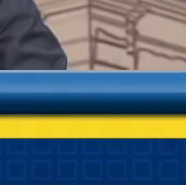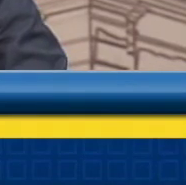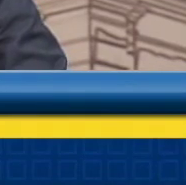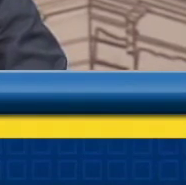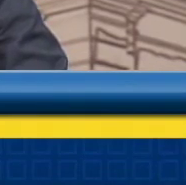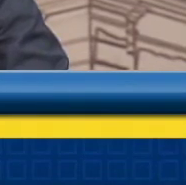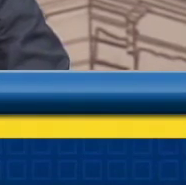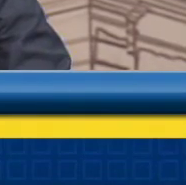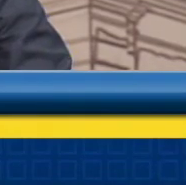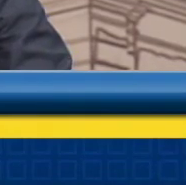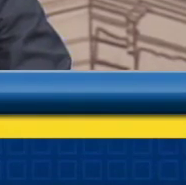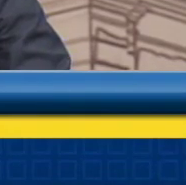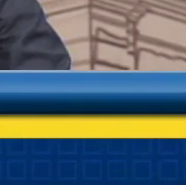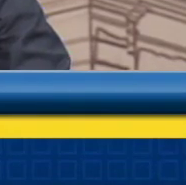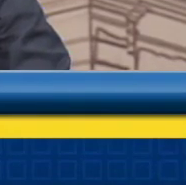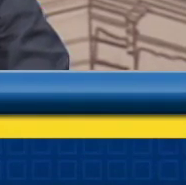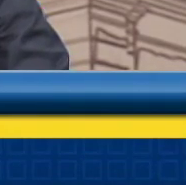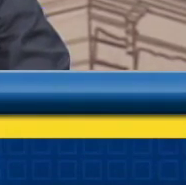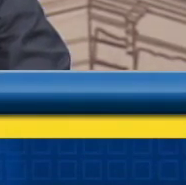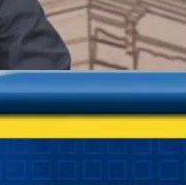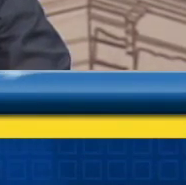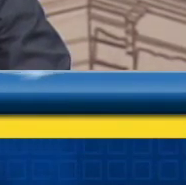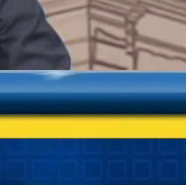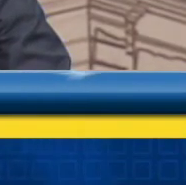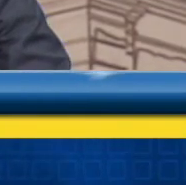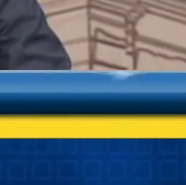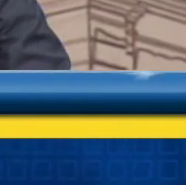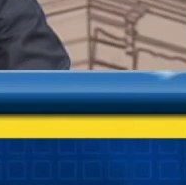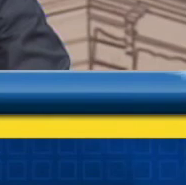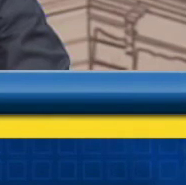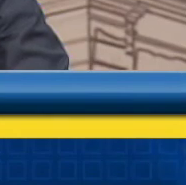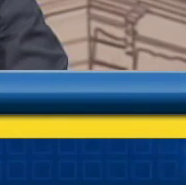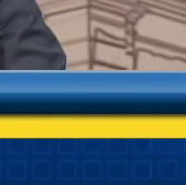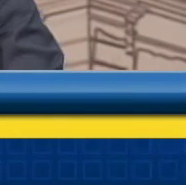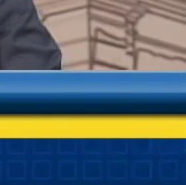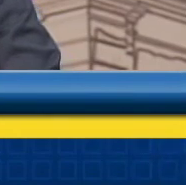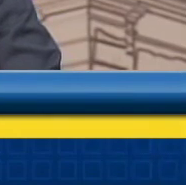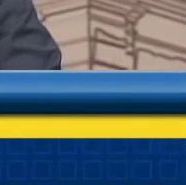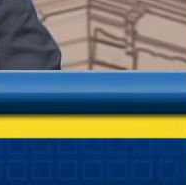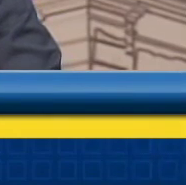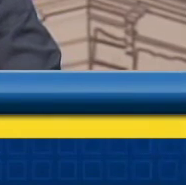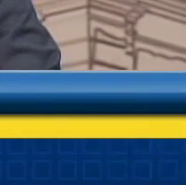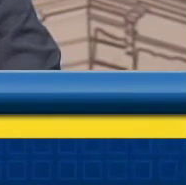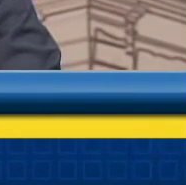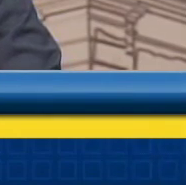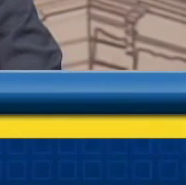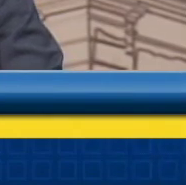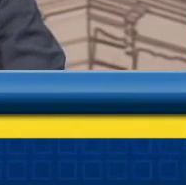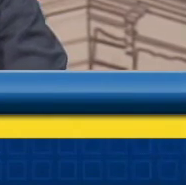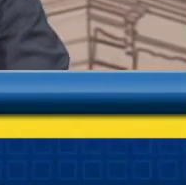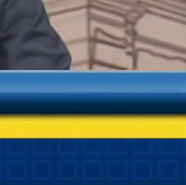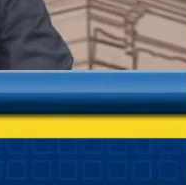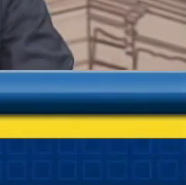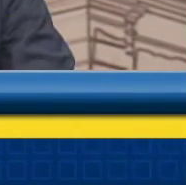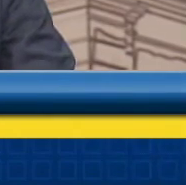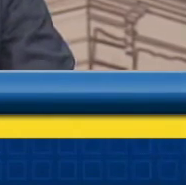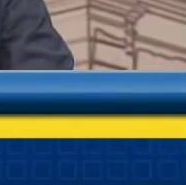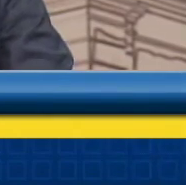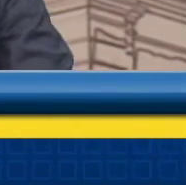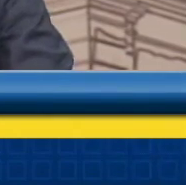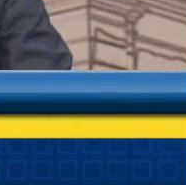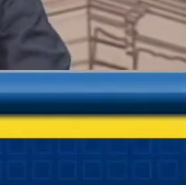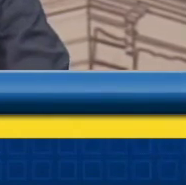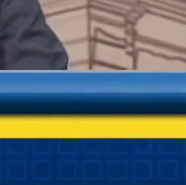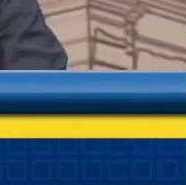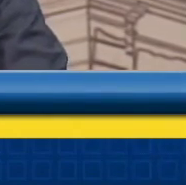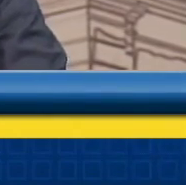el contenido tiene que estar acorde con estas reglamentaciones. Y este es nuestro compromiso que tomamos hoy de revisar toda